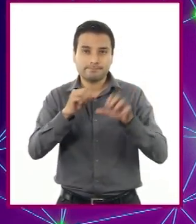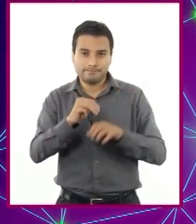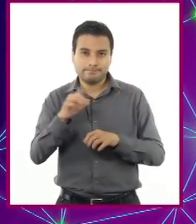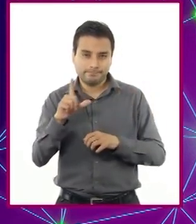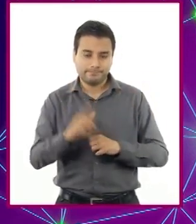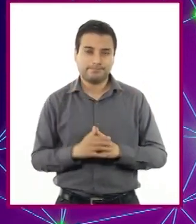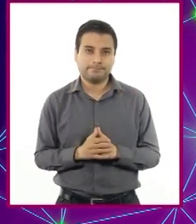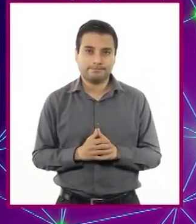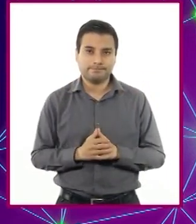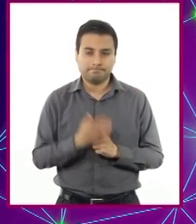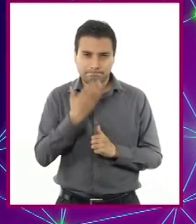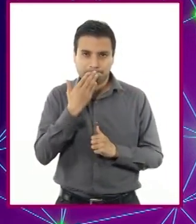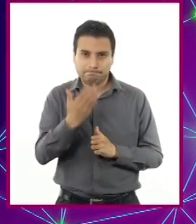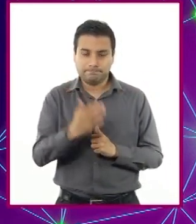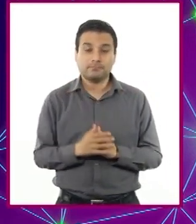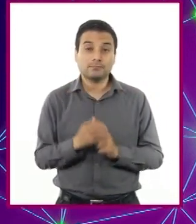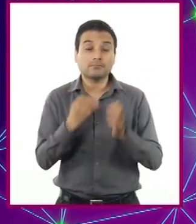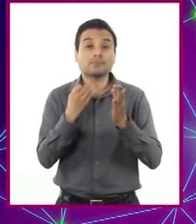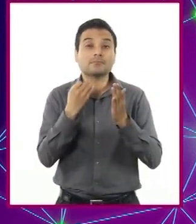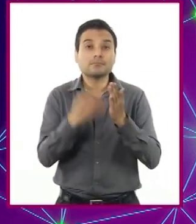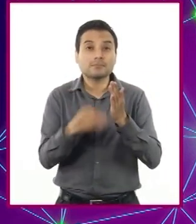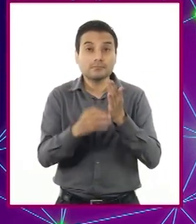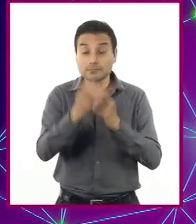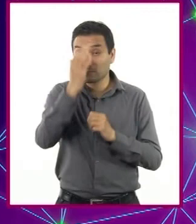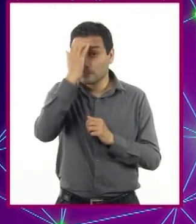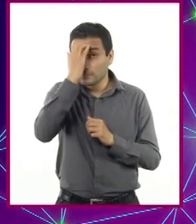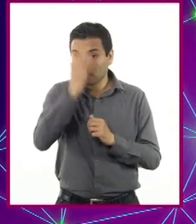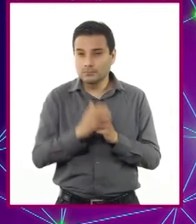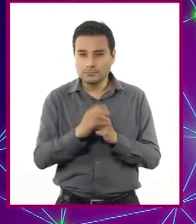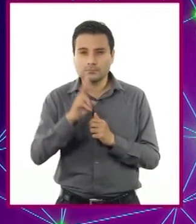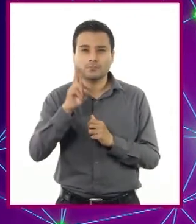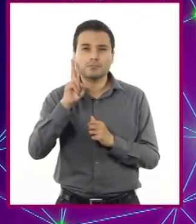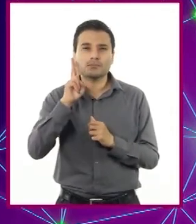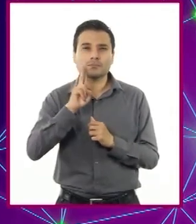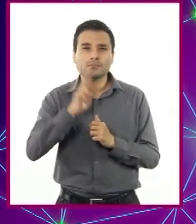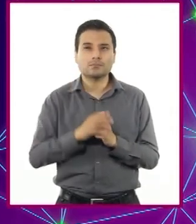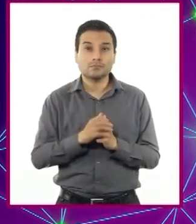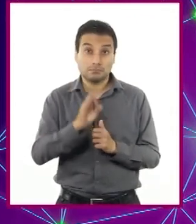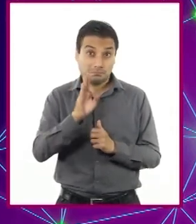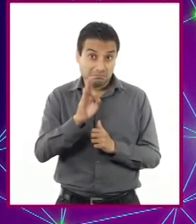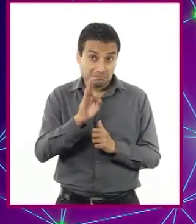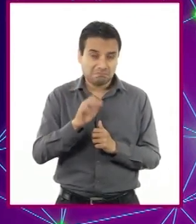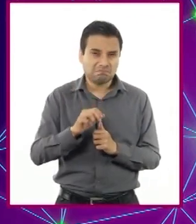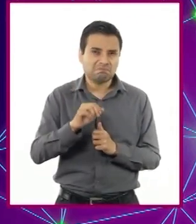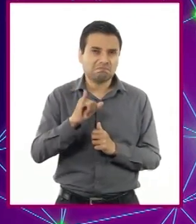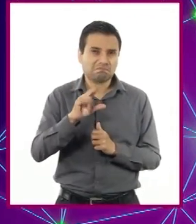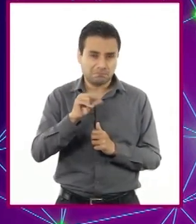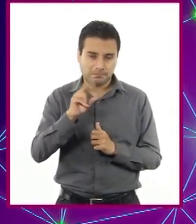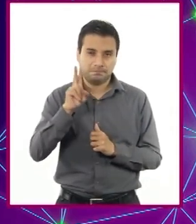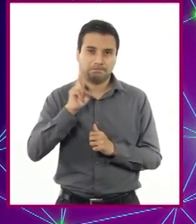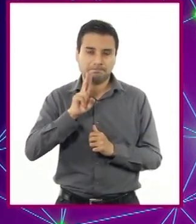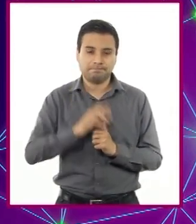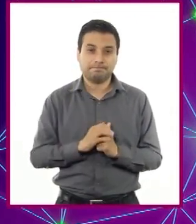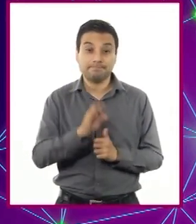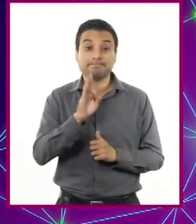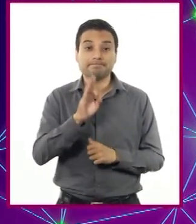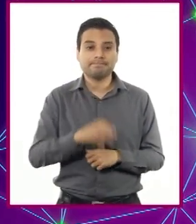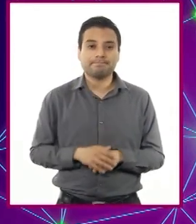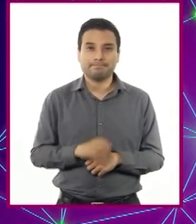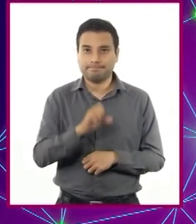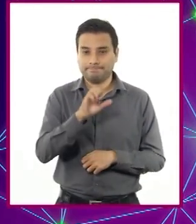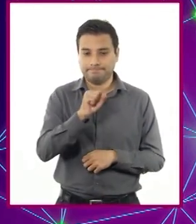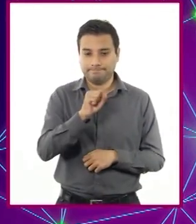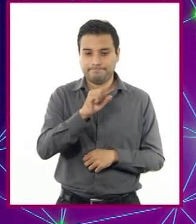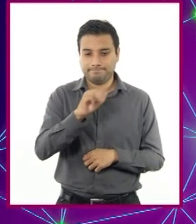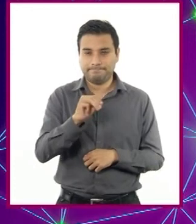mililitros. Solo nos falta saber si le interesaría comprar el recipiente F. El recipiente F tiene 60